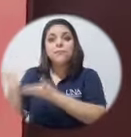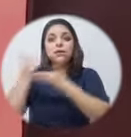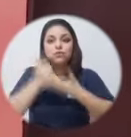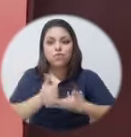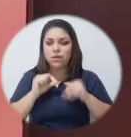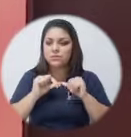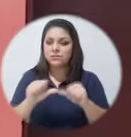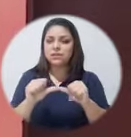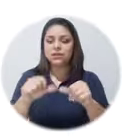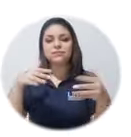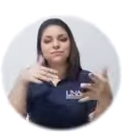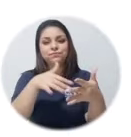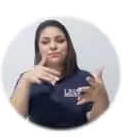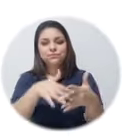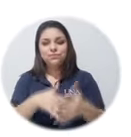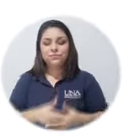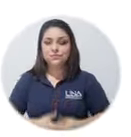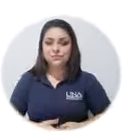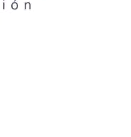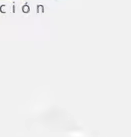poder seguir con mis estudios.